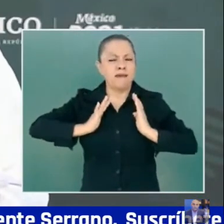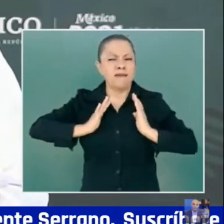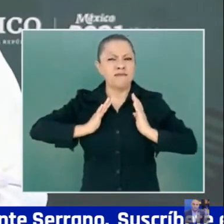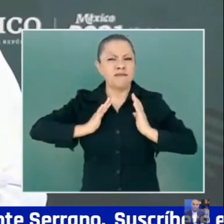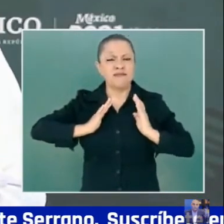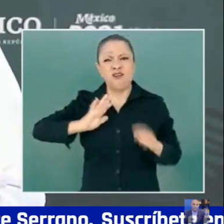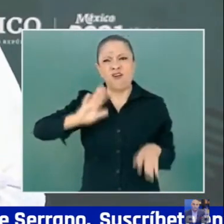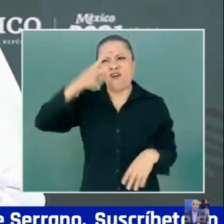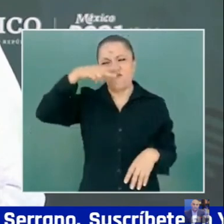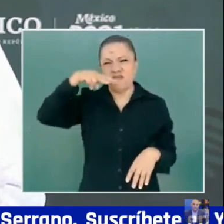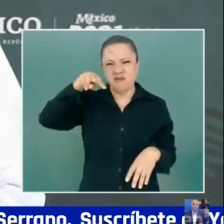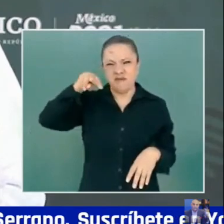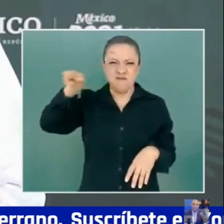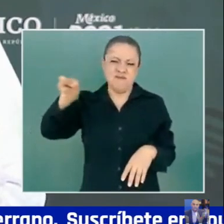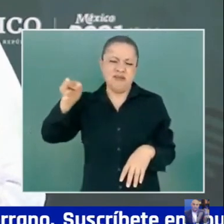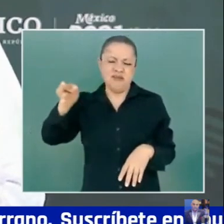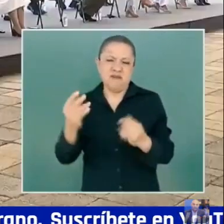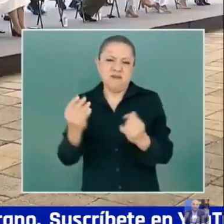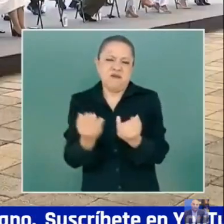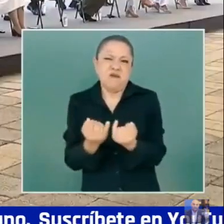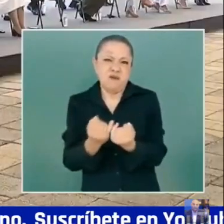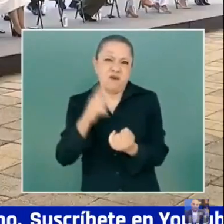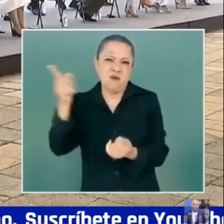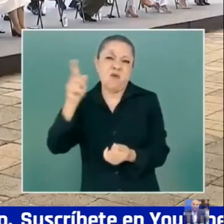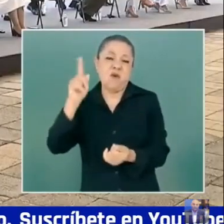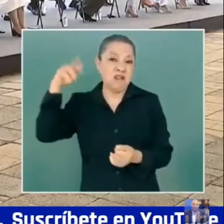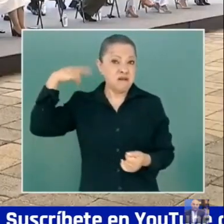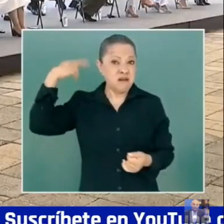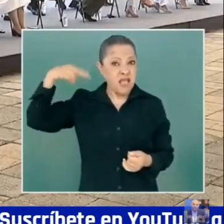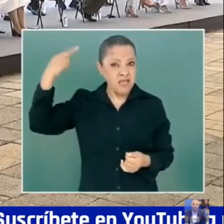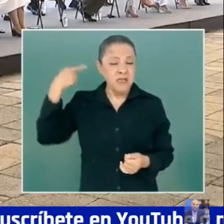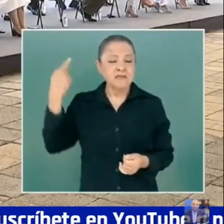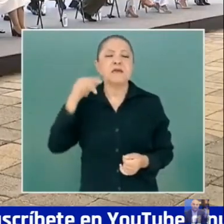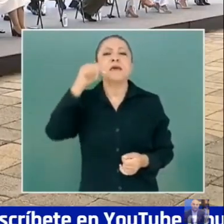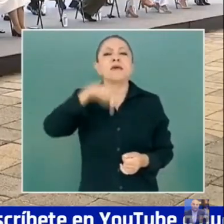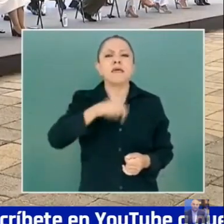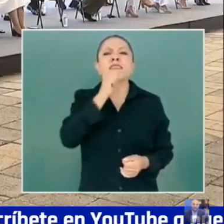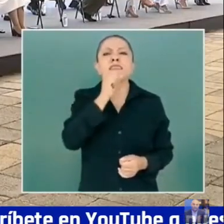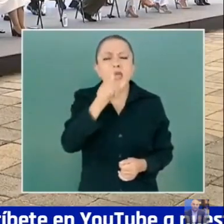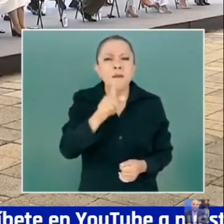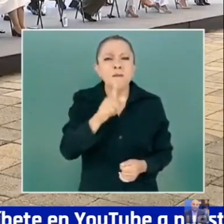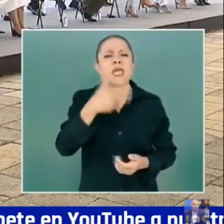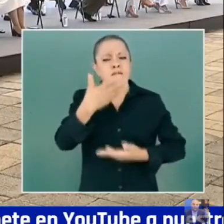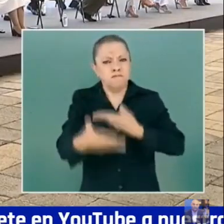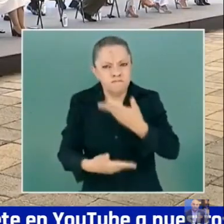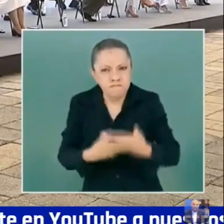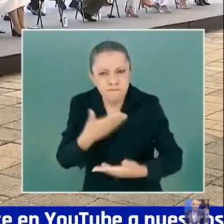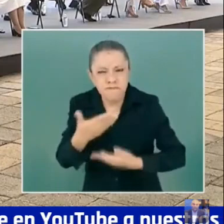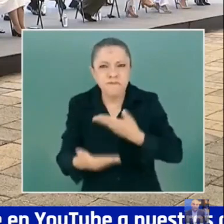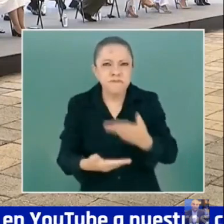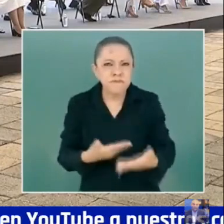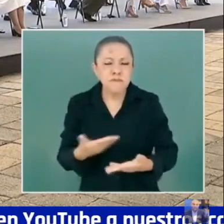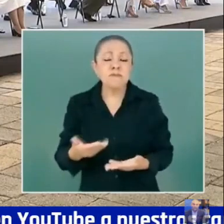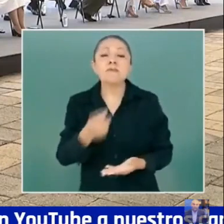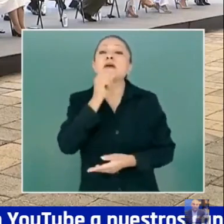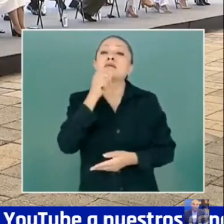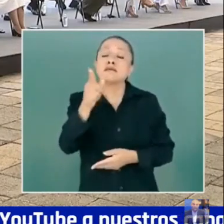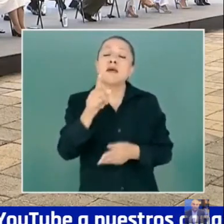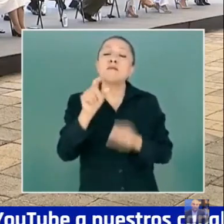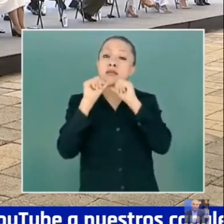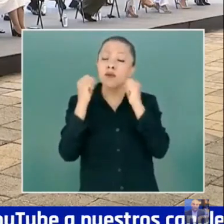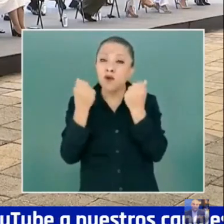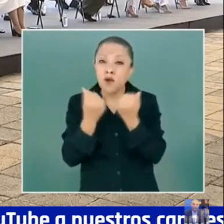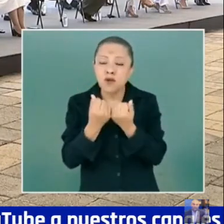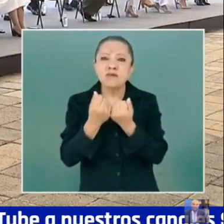El siervo de la nación también organizó el Congreso de Anahuac el primer